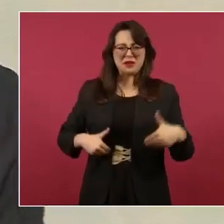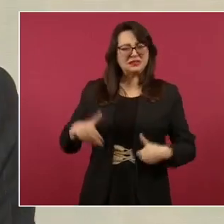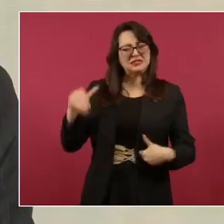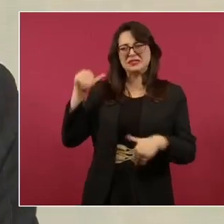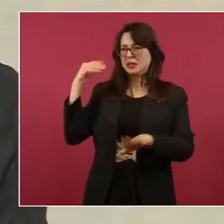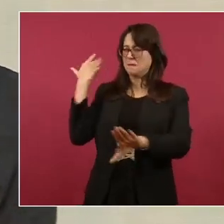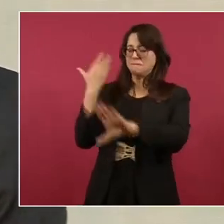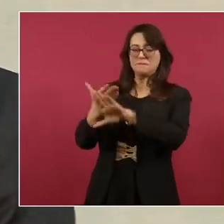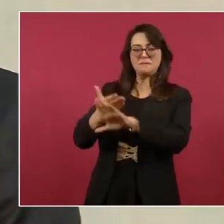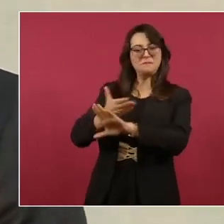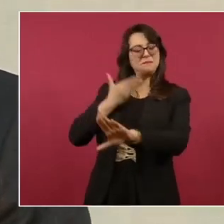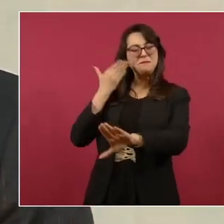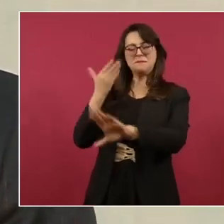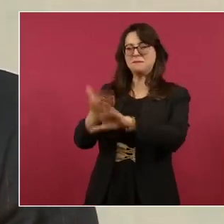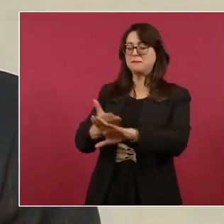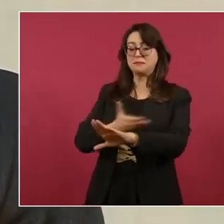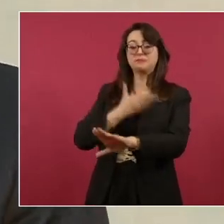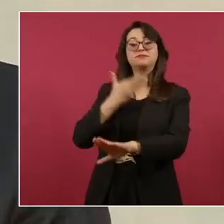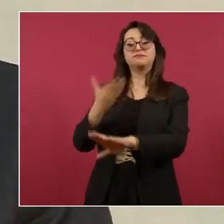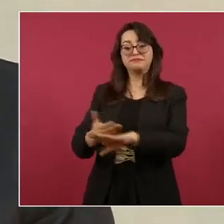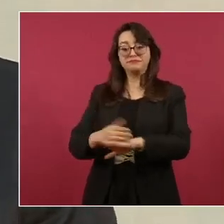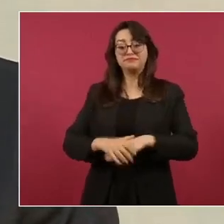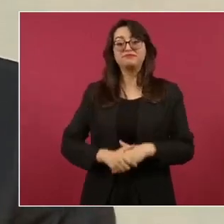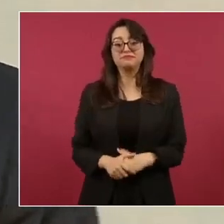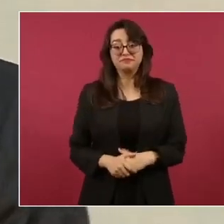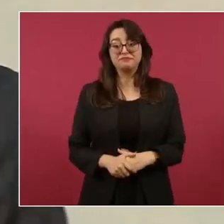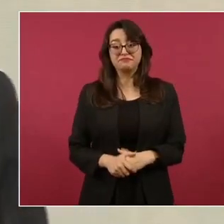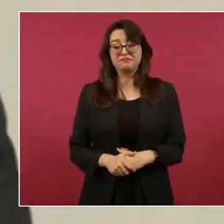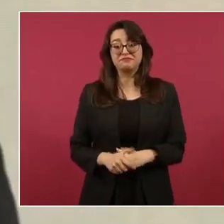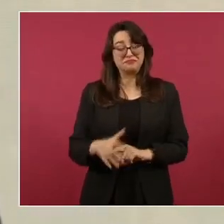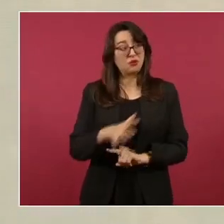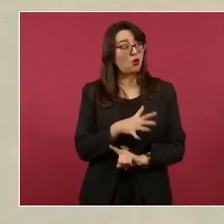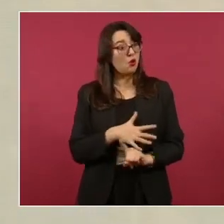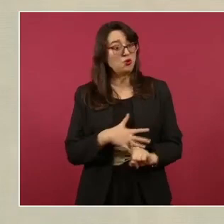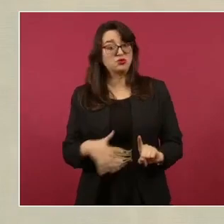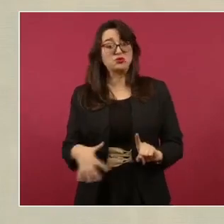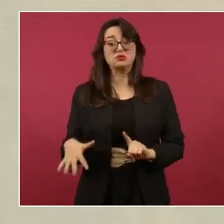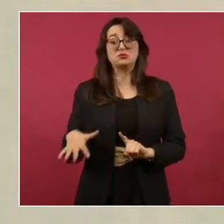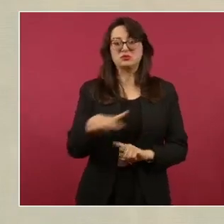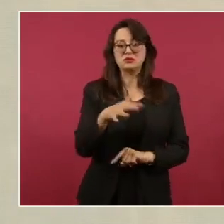ambiente se funda el 17 de septiembre de